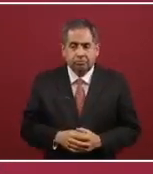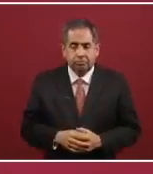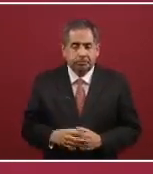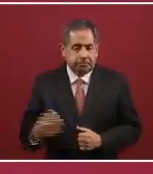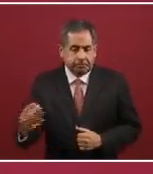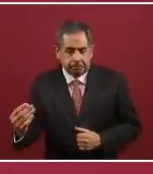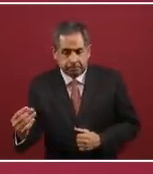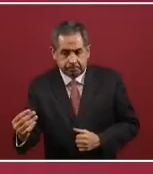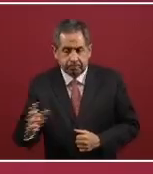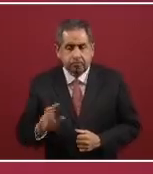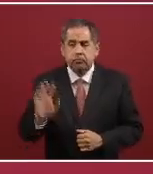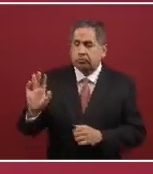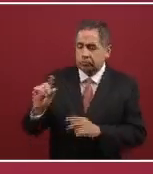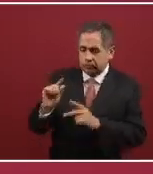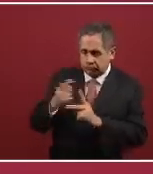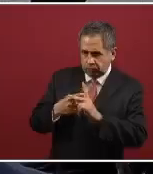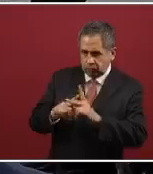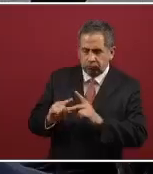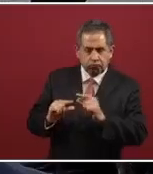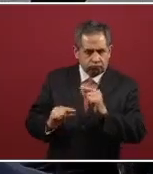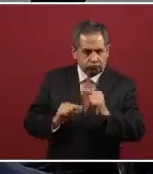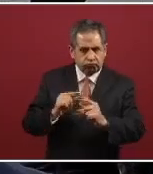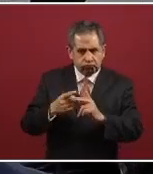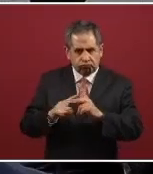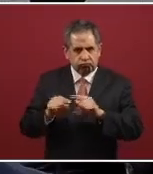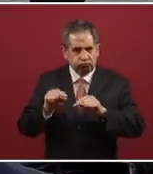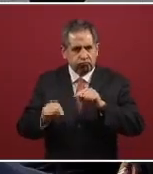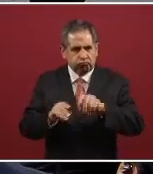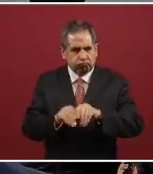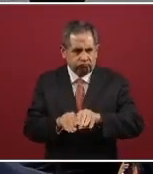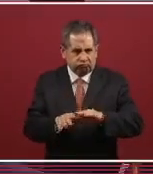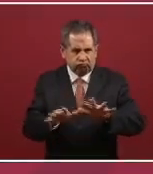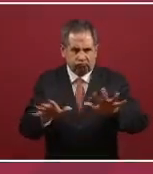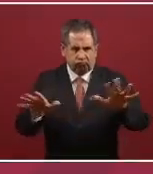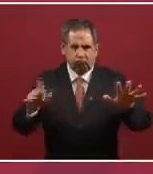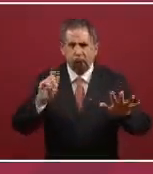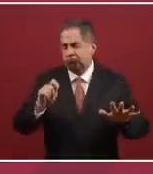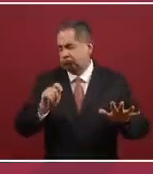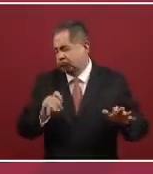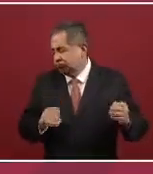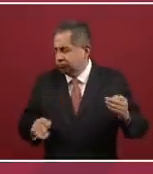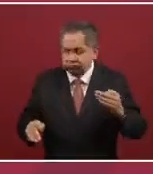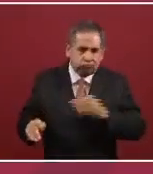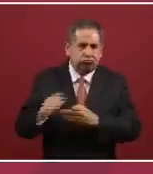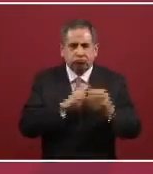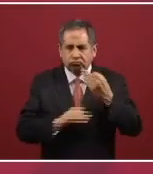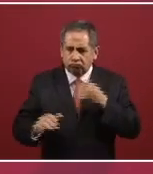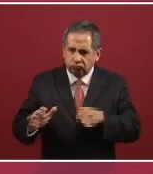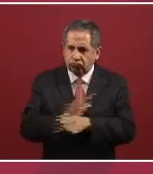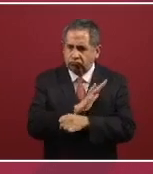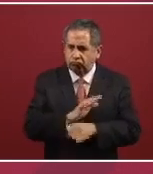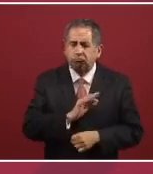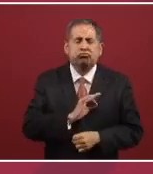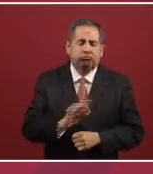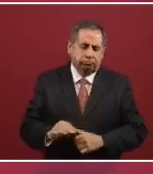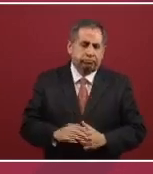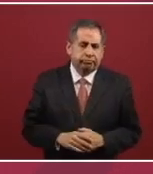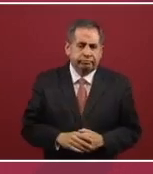Vamos a empezar poco a poco, pero el propósito es que les llegue a todas las